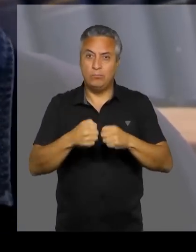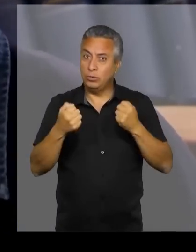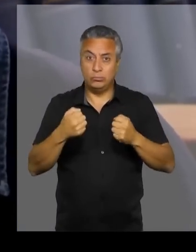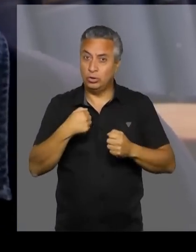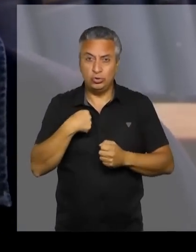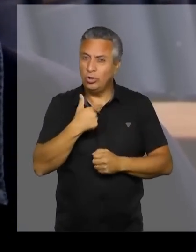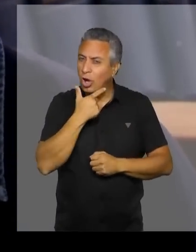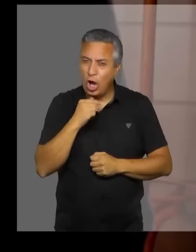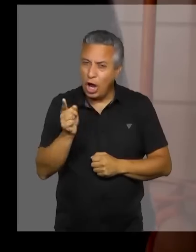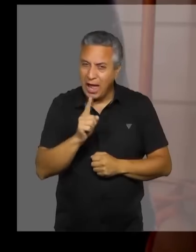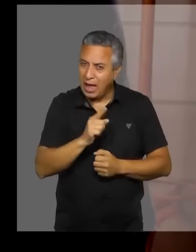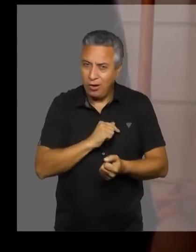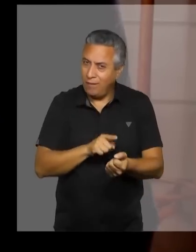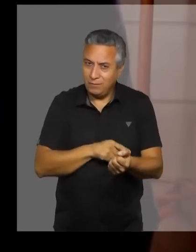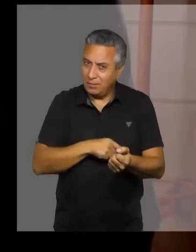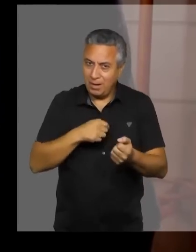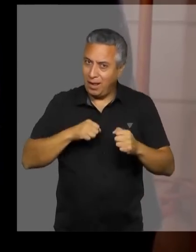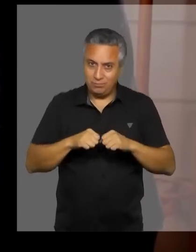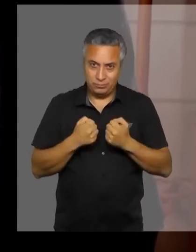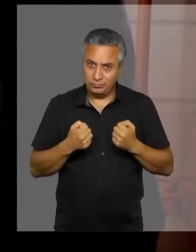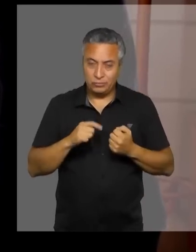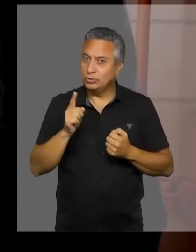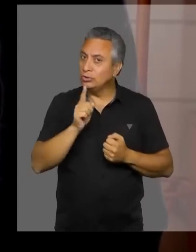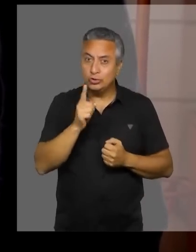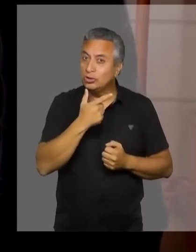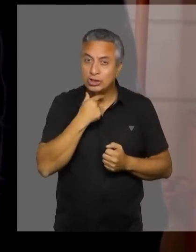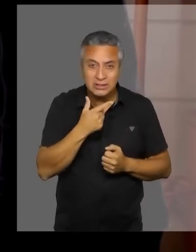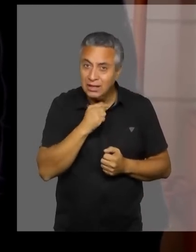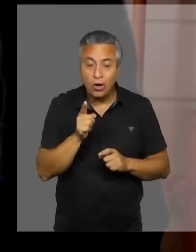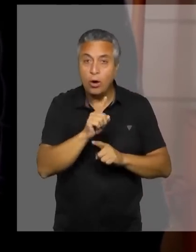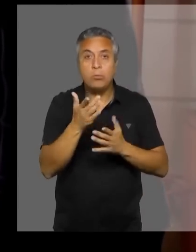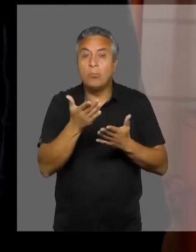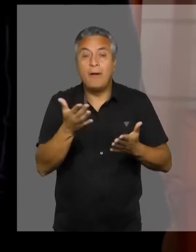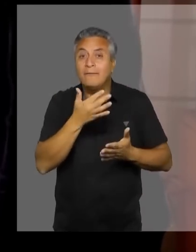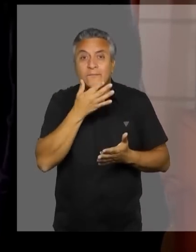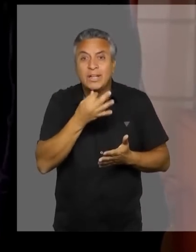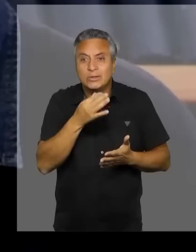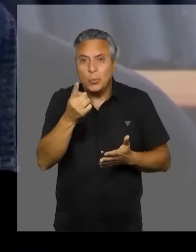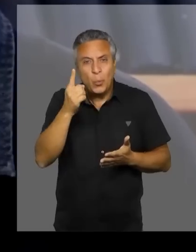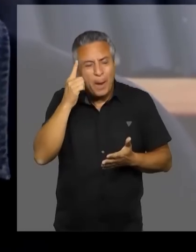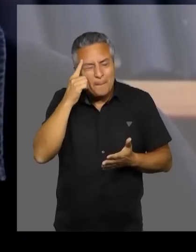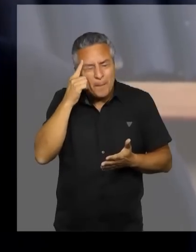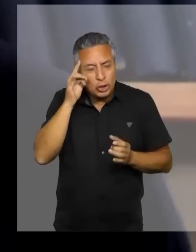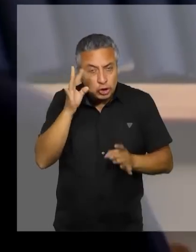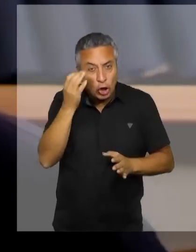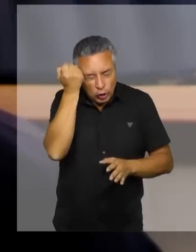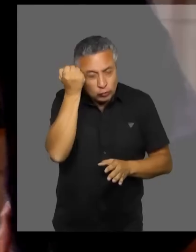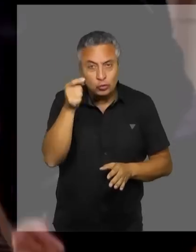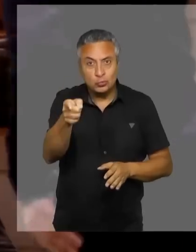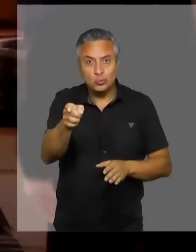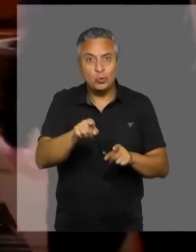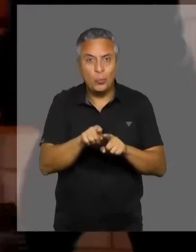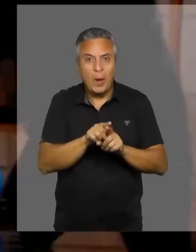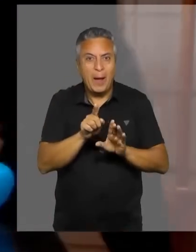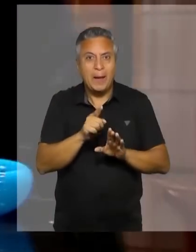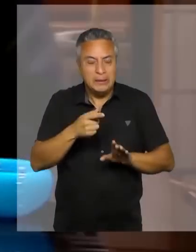eso. No quiero que eso pase por simplemente por un capricho tuyo. No,